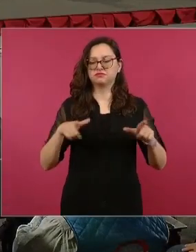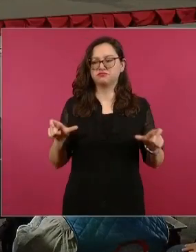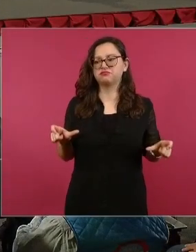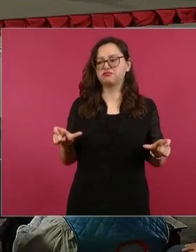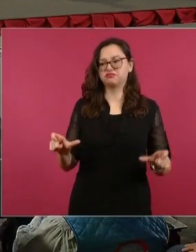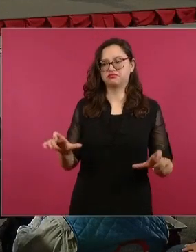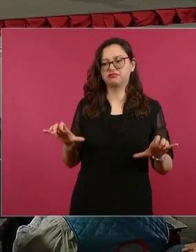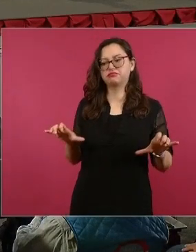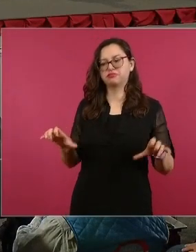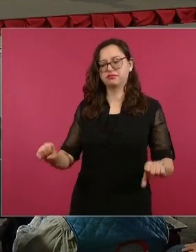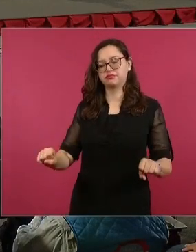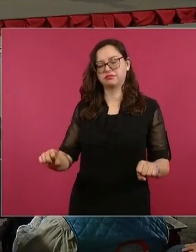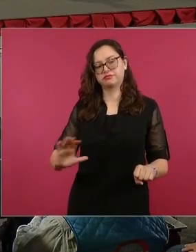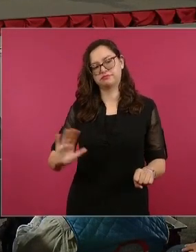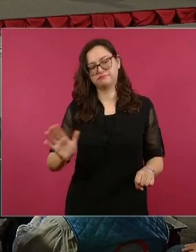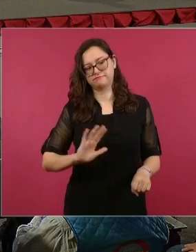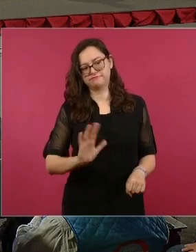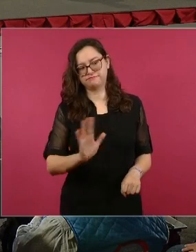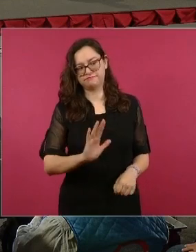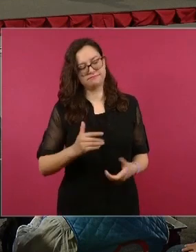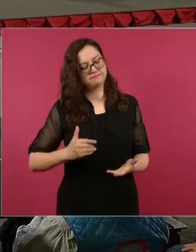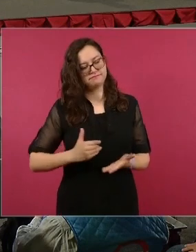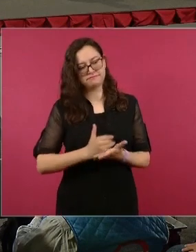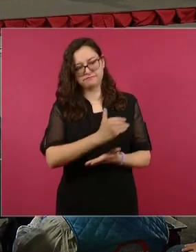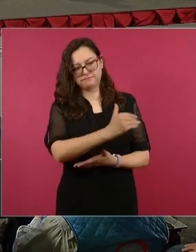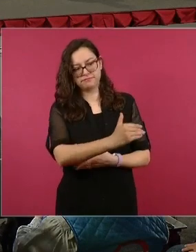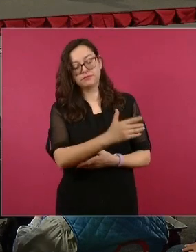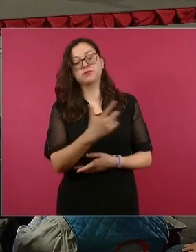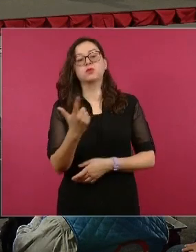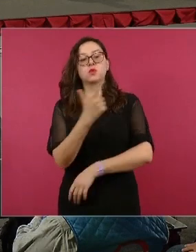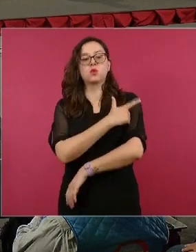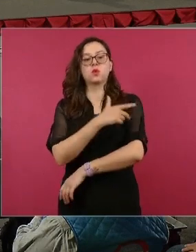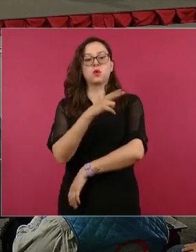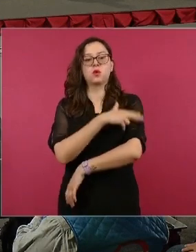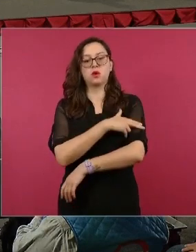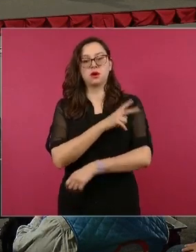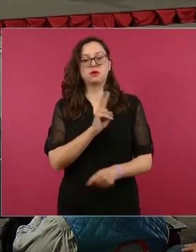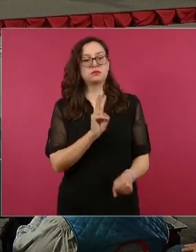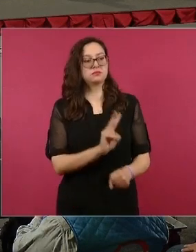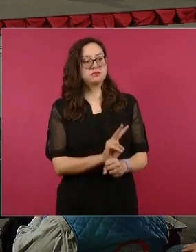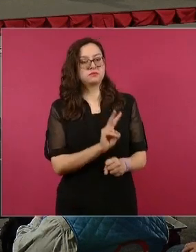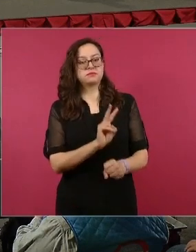que hace la Guardia Nacional es muy importante porque evita la pérdida de